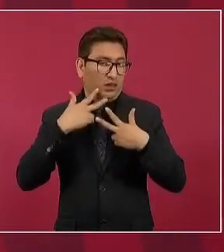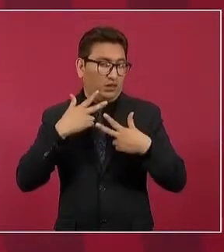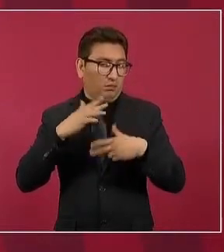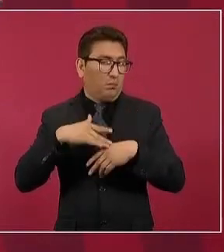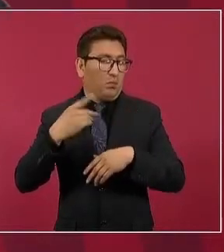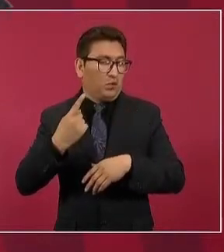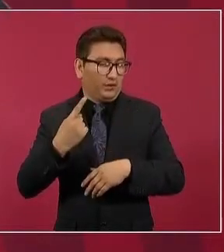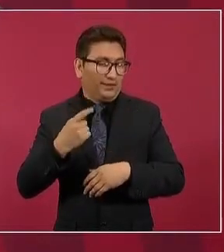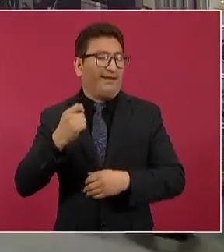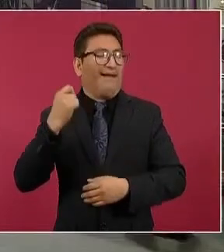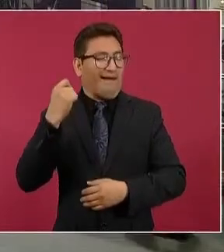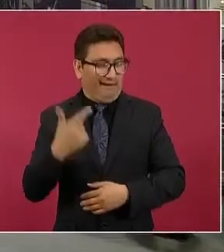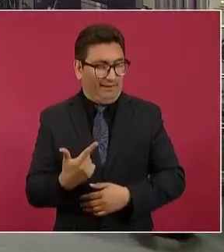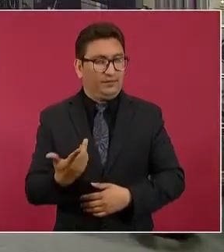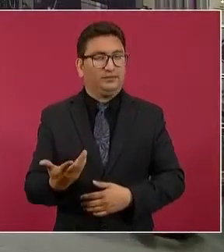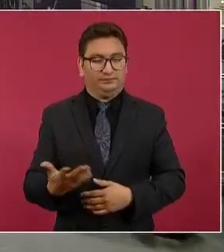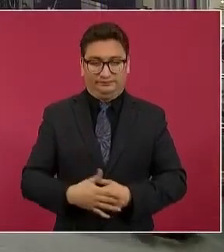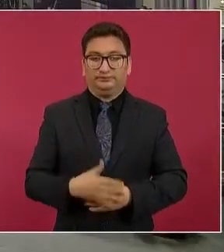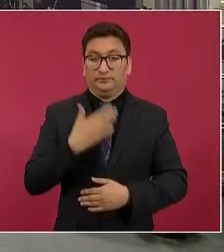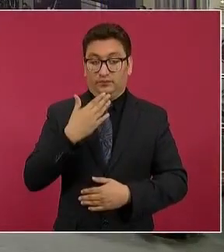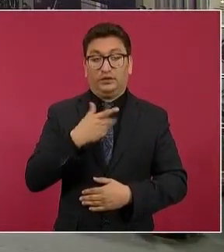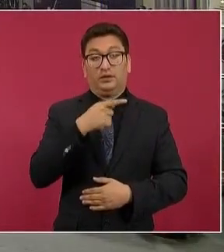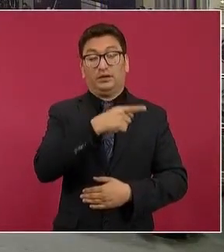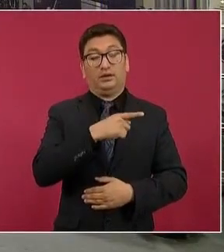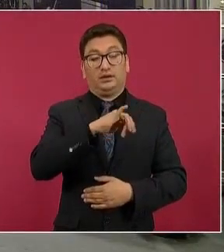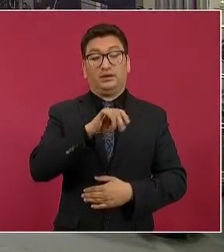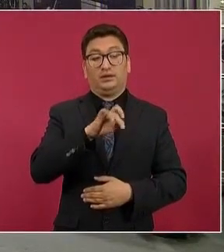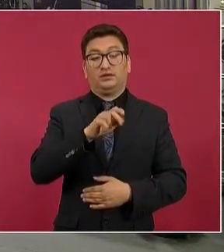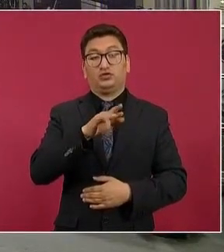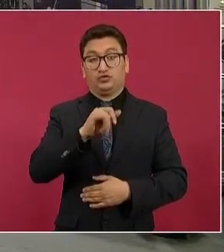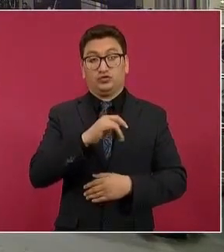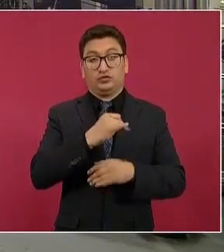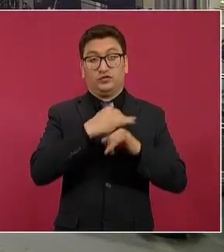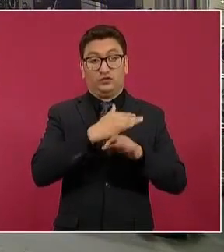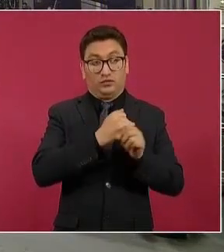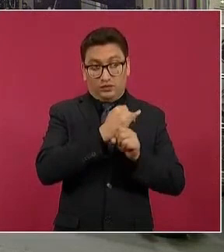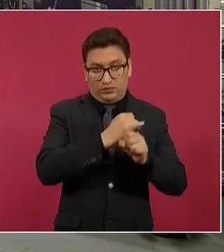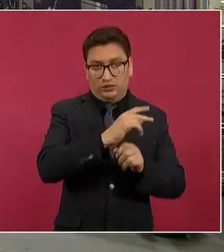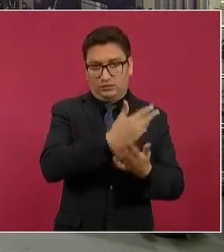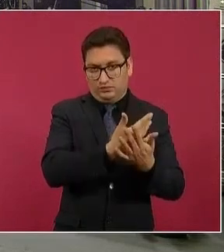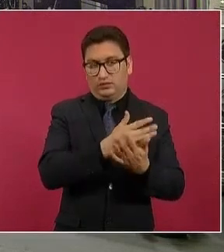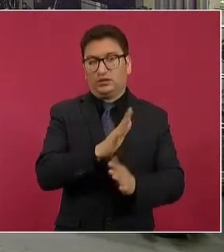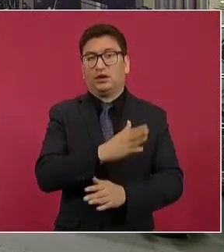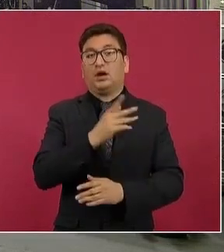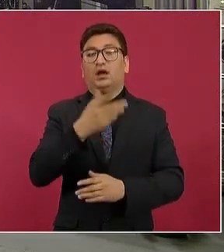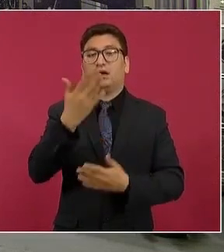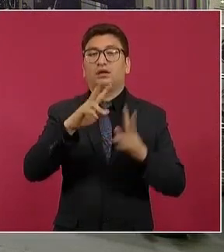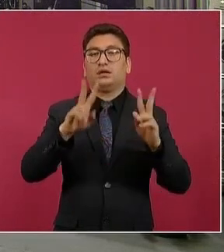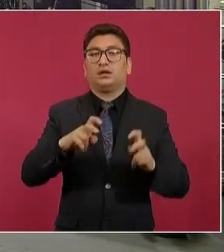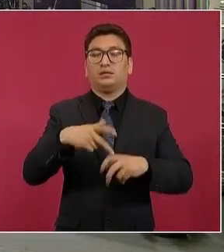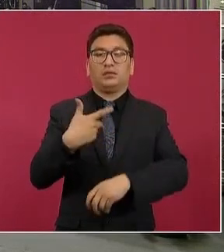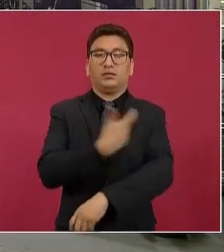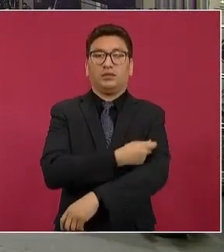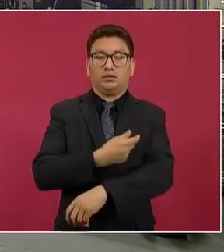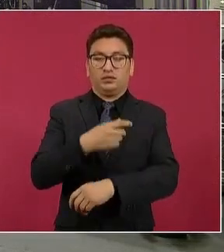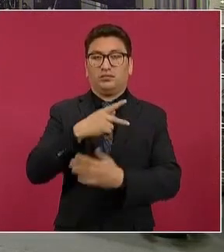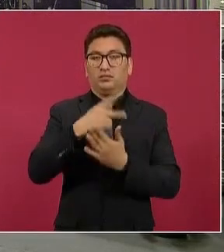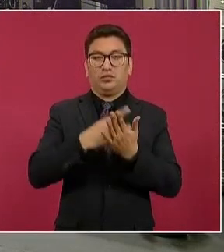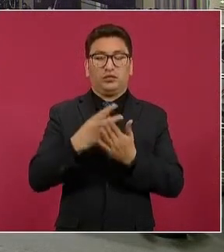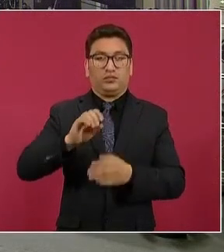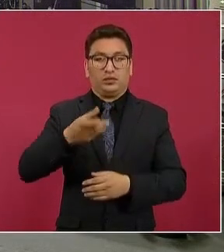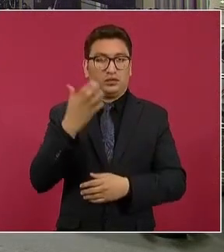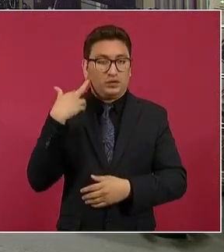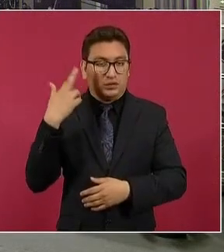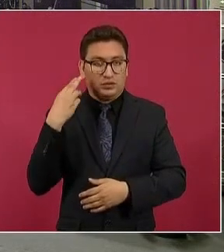Señor presidente, en lo que Jesús busca la información que usted le pide, hablando en este tema de la vacunación, tuve en el programa de radio